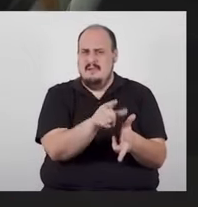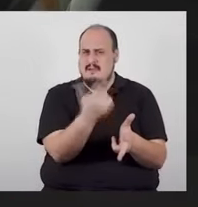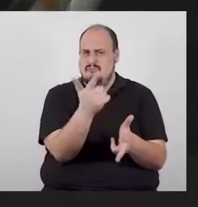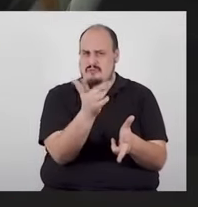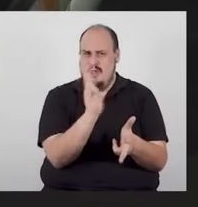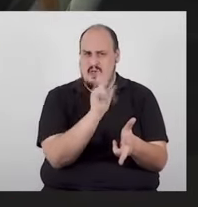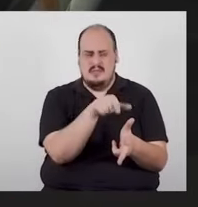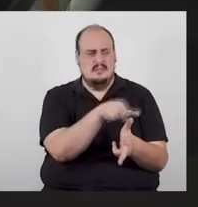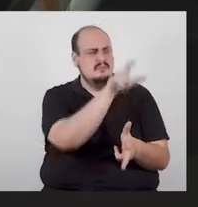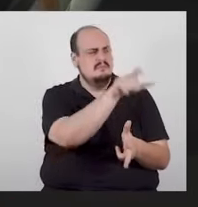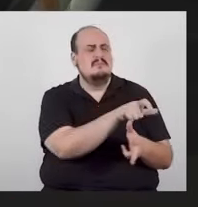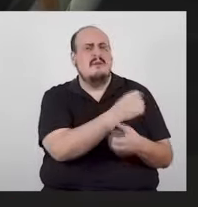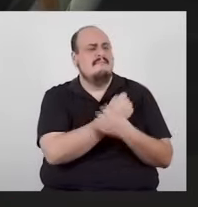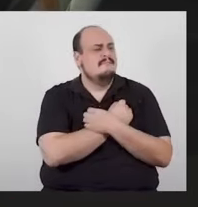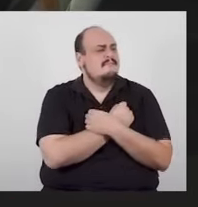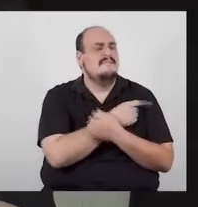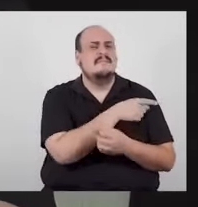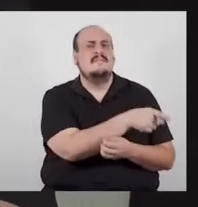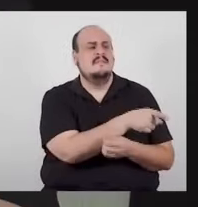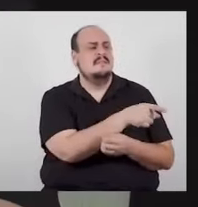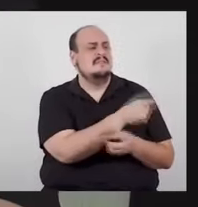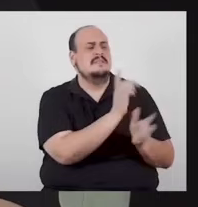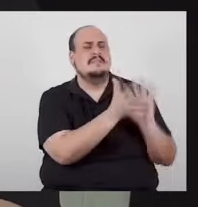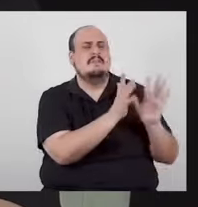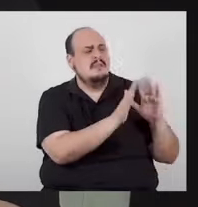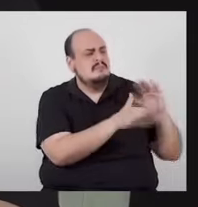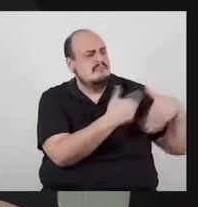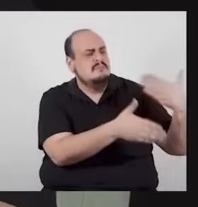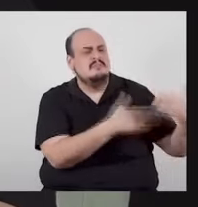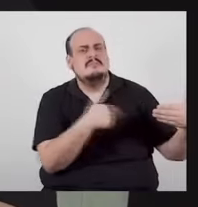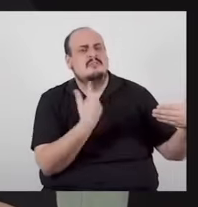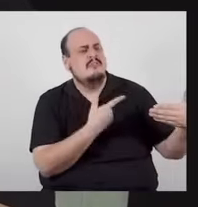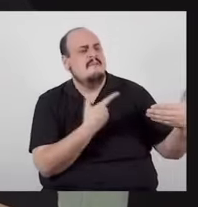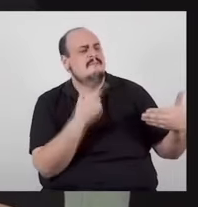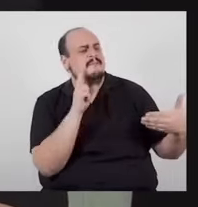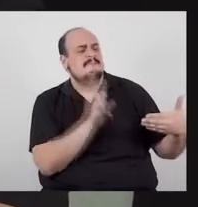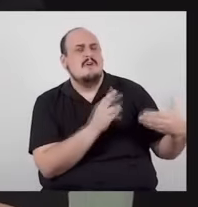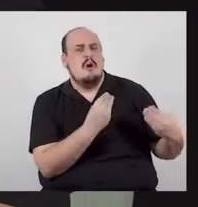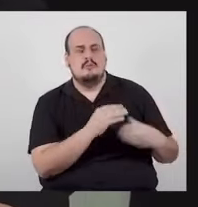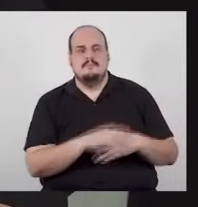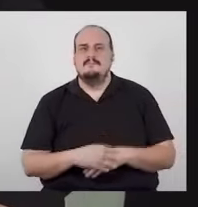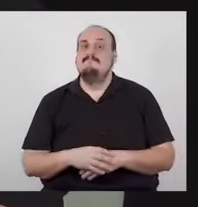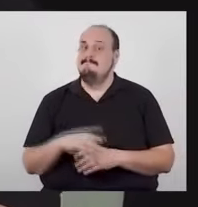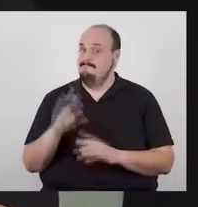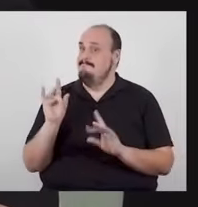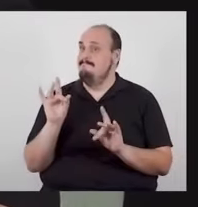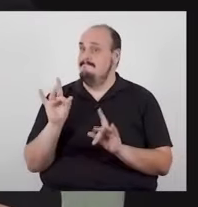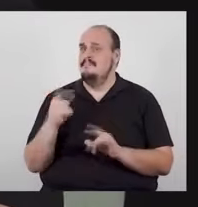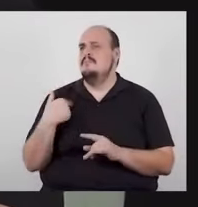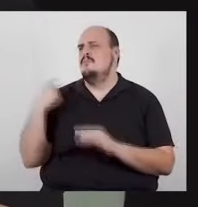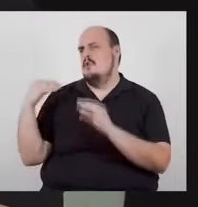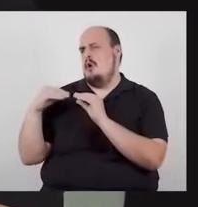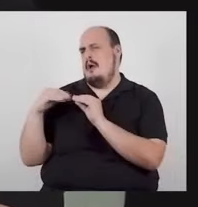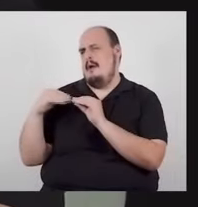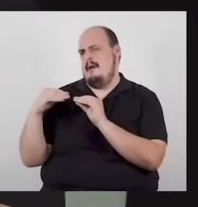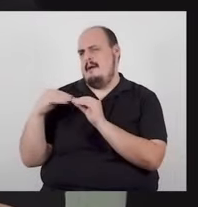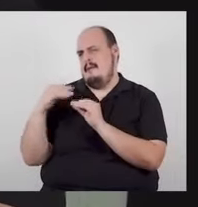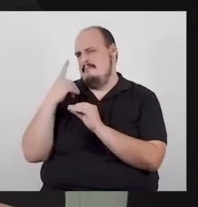adicción de un ser querido? Es difícil. Es complicado. A me pasó con un amigo, creo que nunca lo conté, salvo